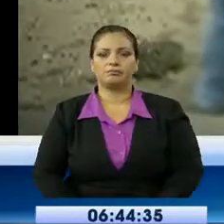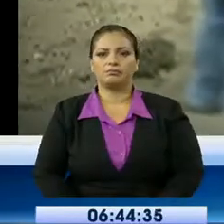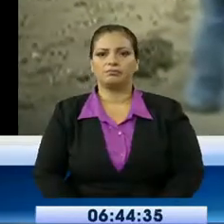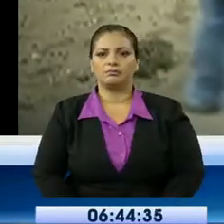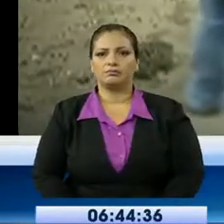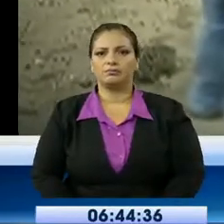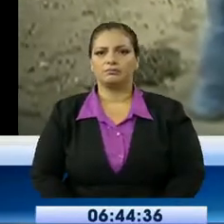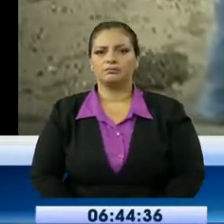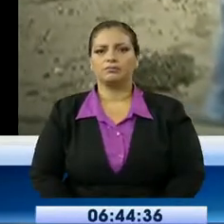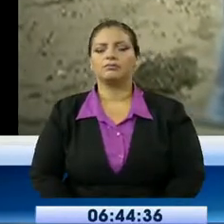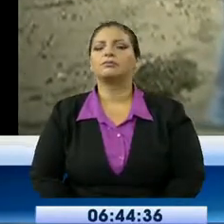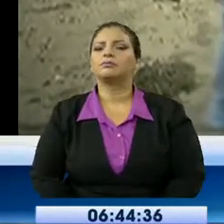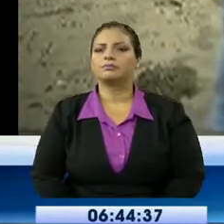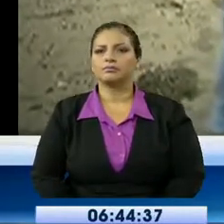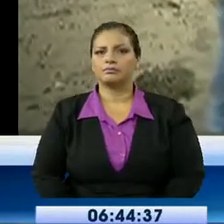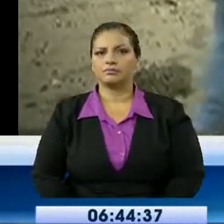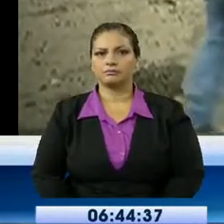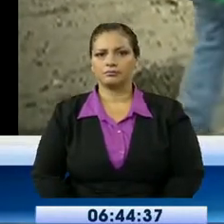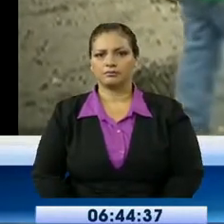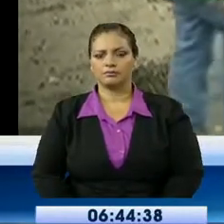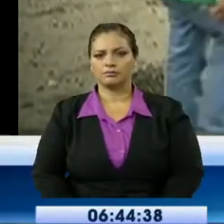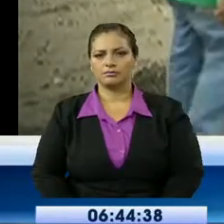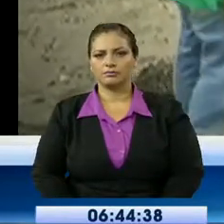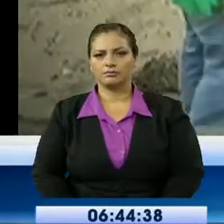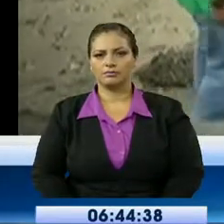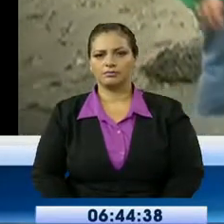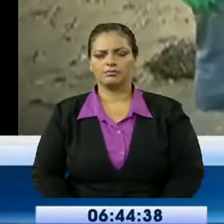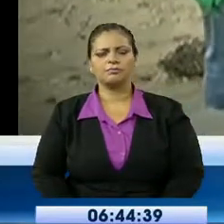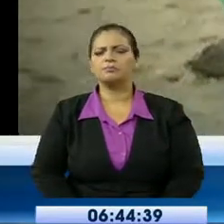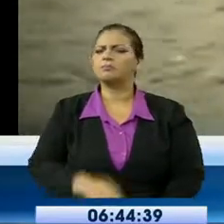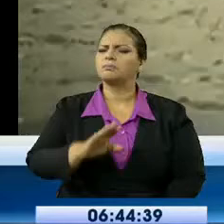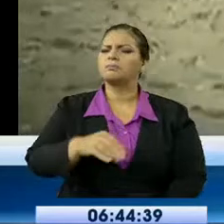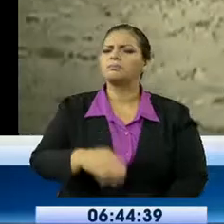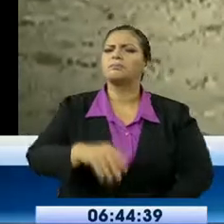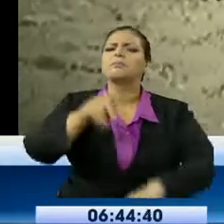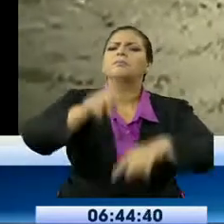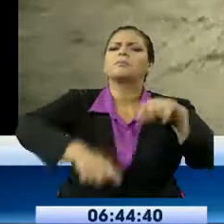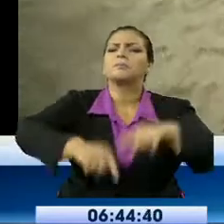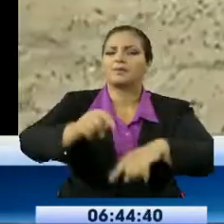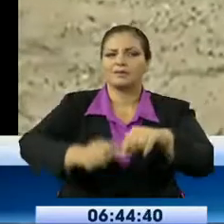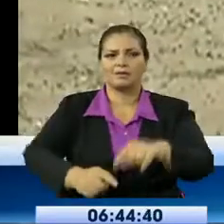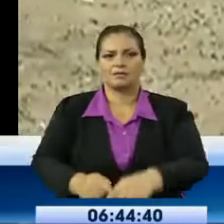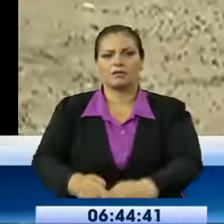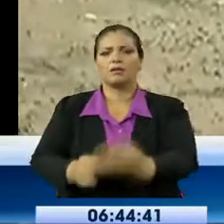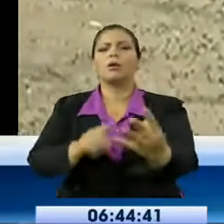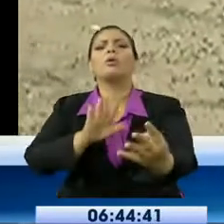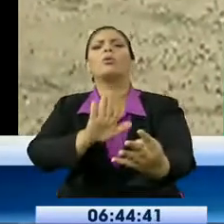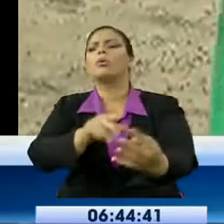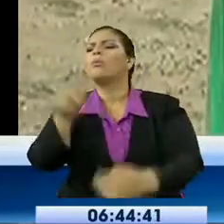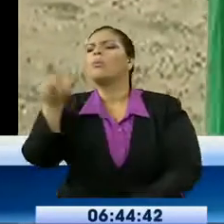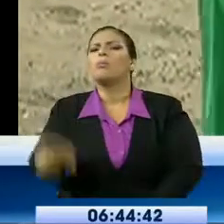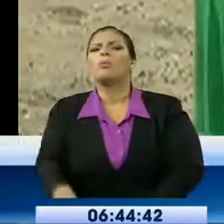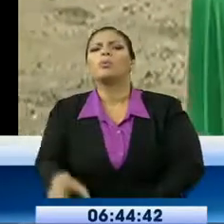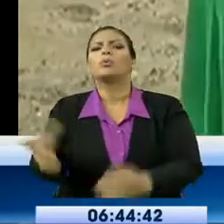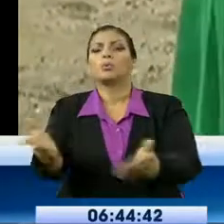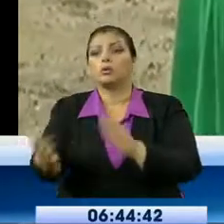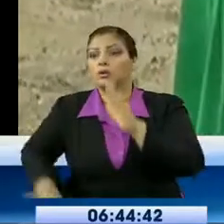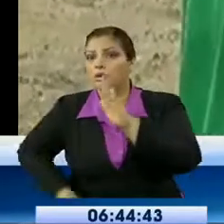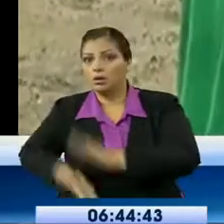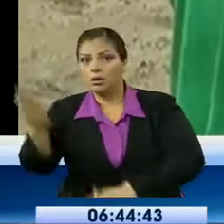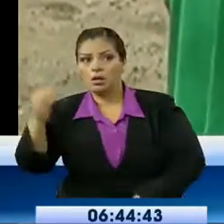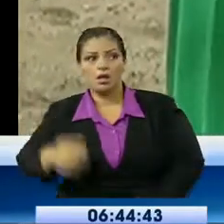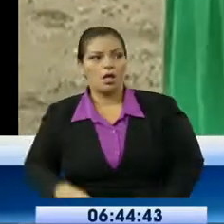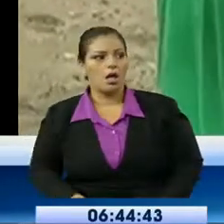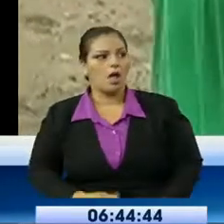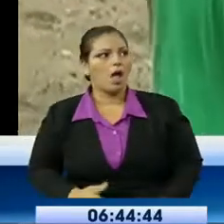por su amigo y esta fue la respuesta. Le preguntamos justamente a los amigos que a dónde estaba, si ya se había ido. Sí, los